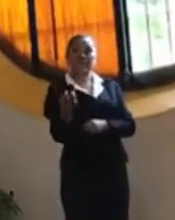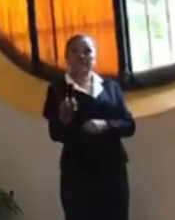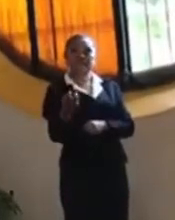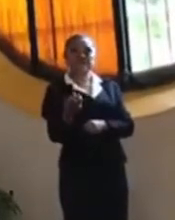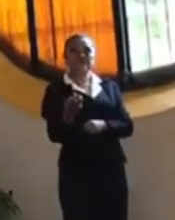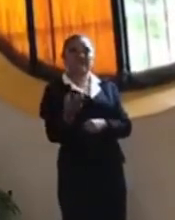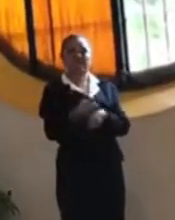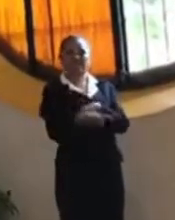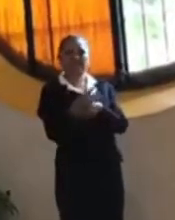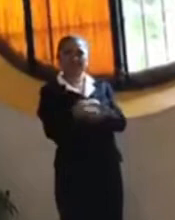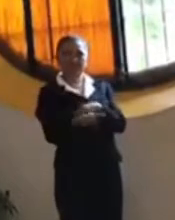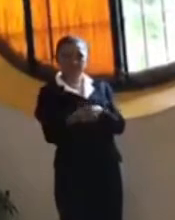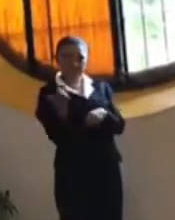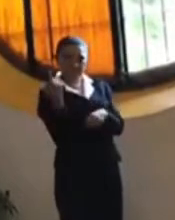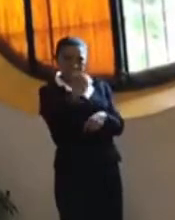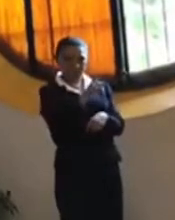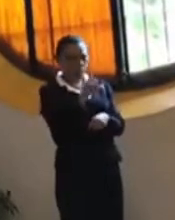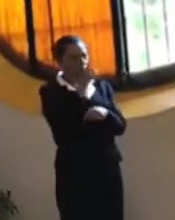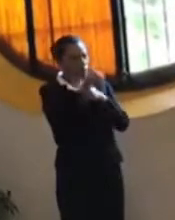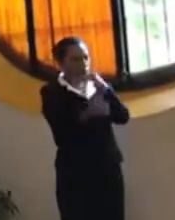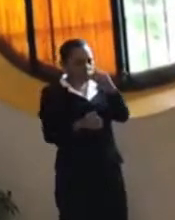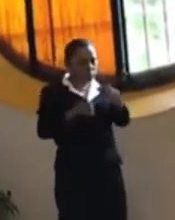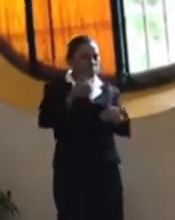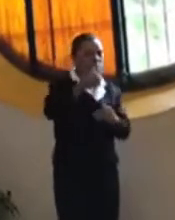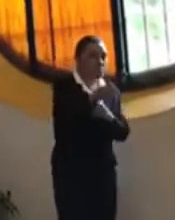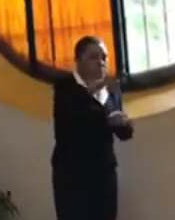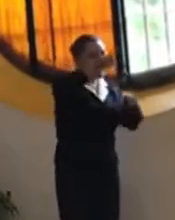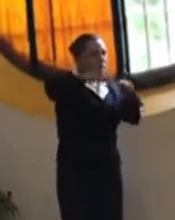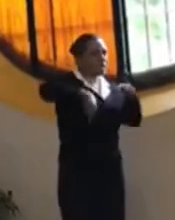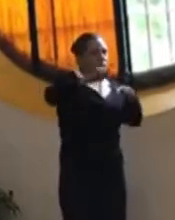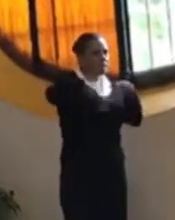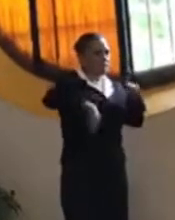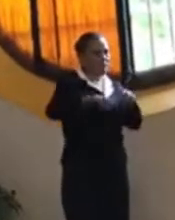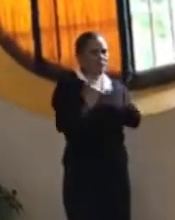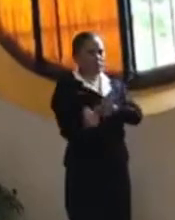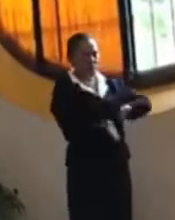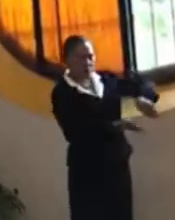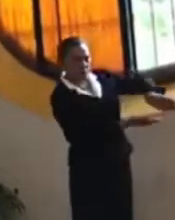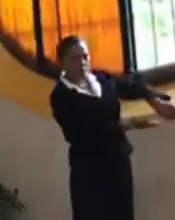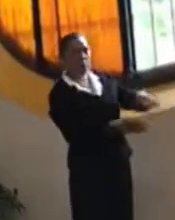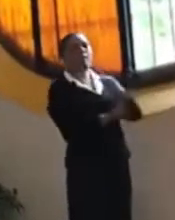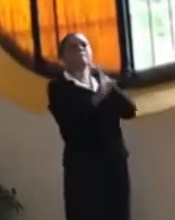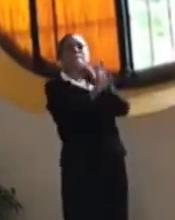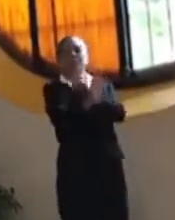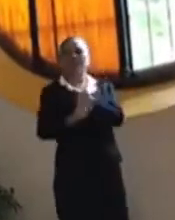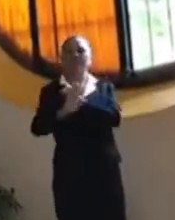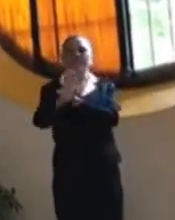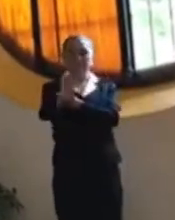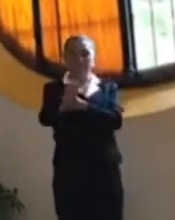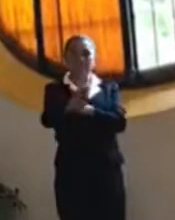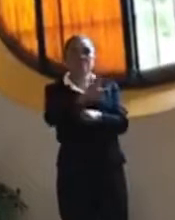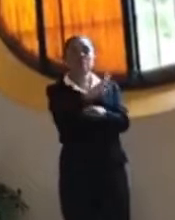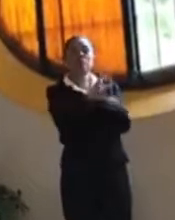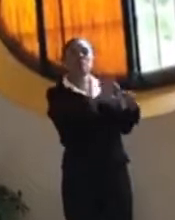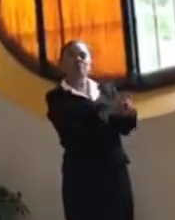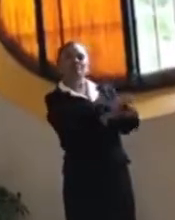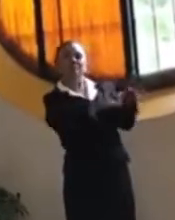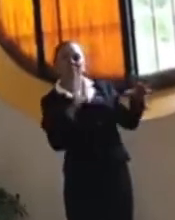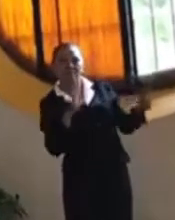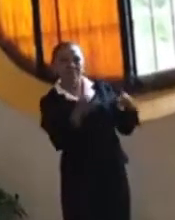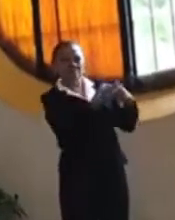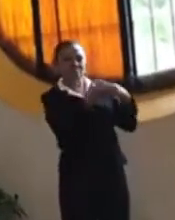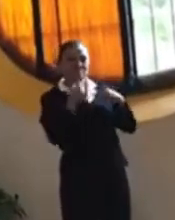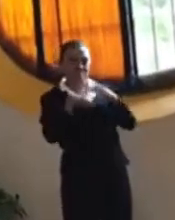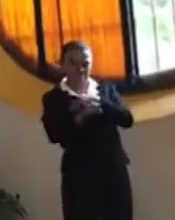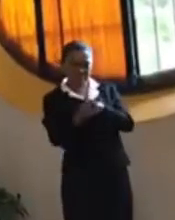flagelo un paso hacia adelante para evitarlo, prevenirlo y poder desarticularlo como